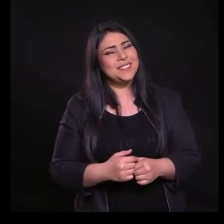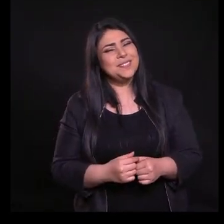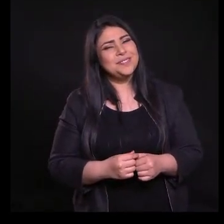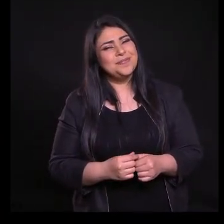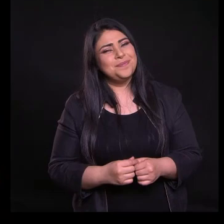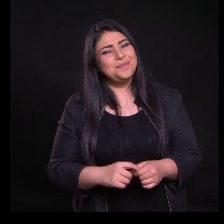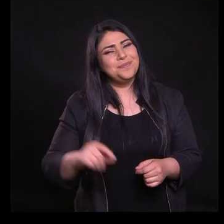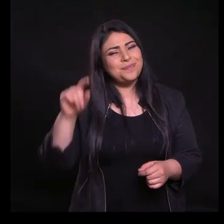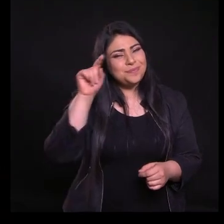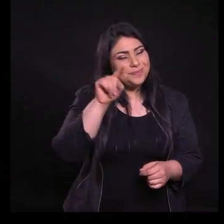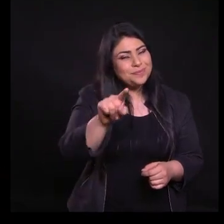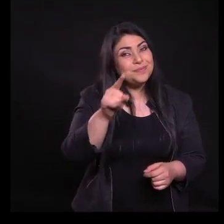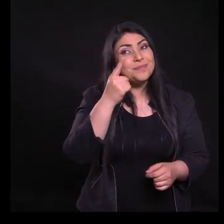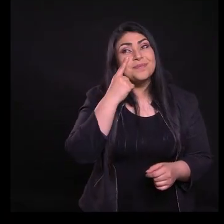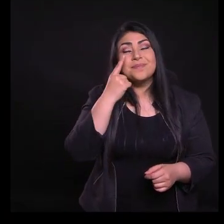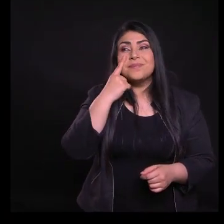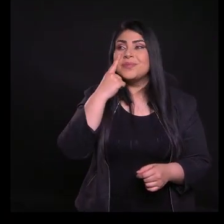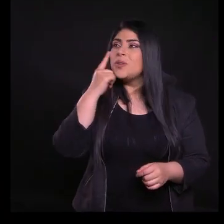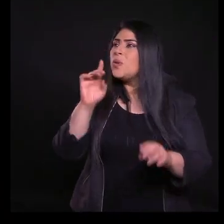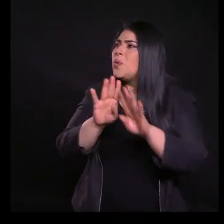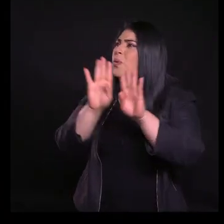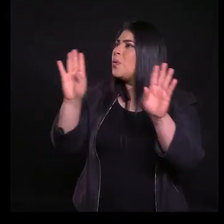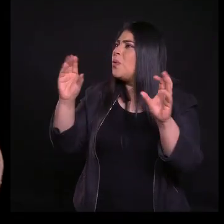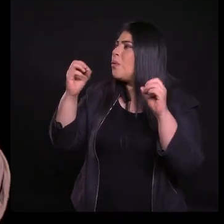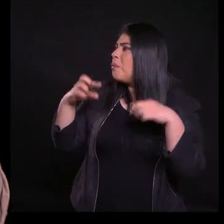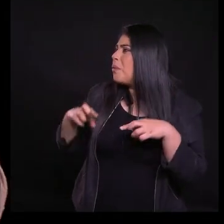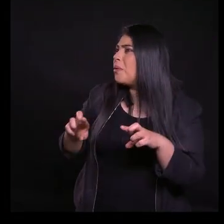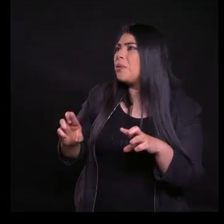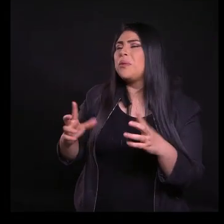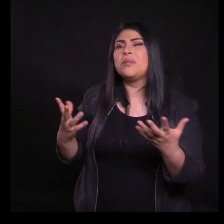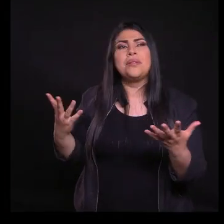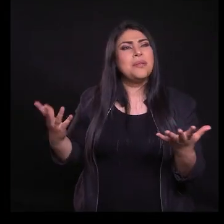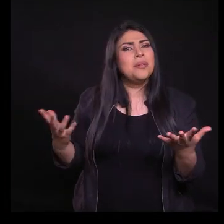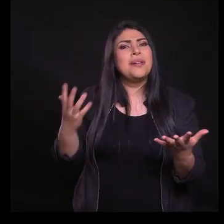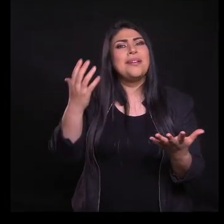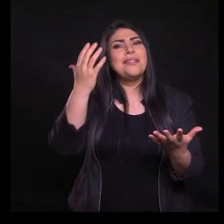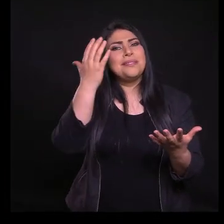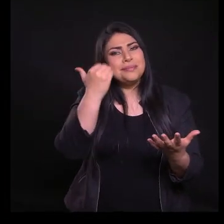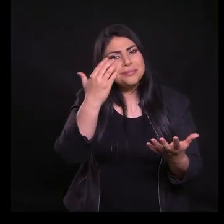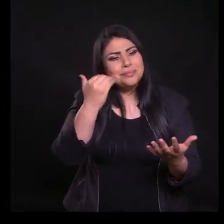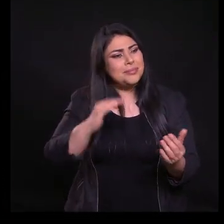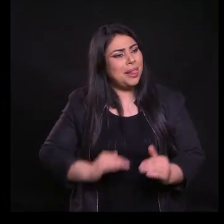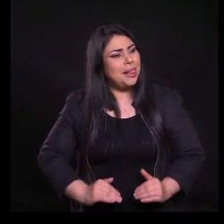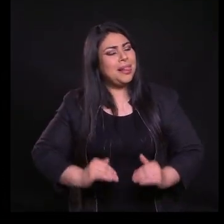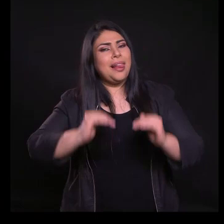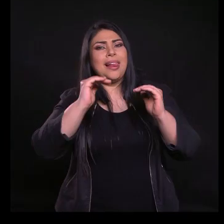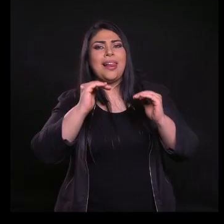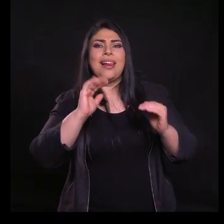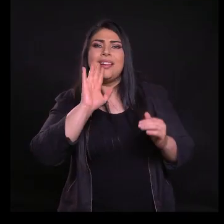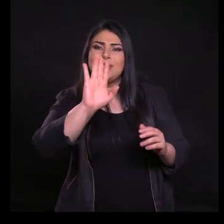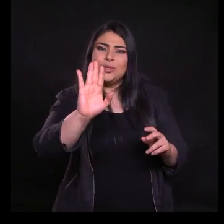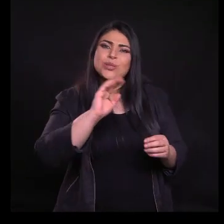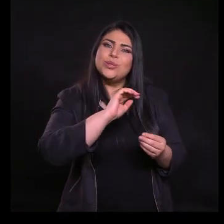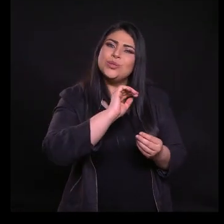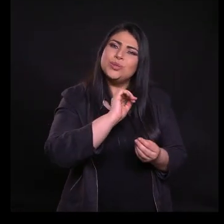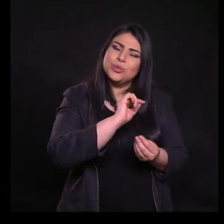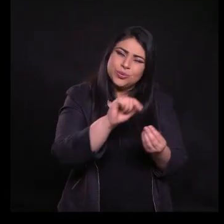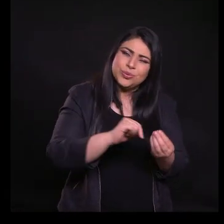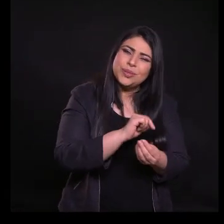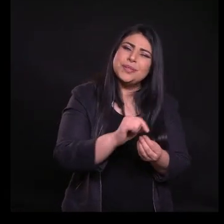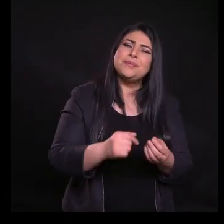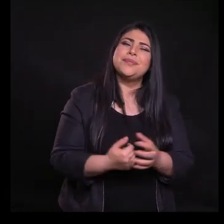vas a empezar a ver puertas a abrirse vas a empezar a ver el alimento abundar en tu casa